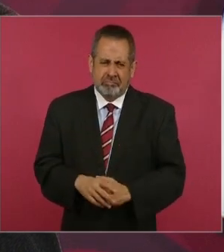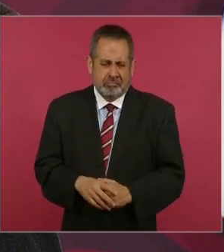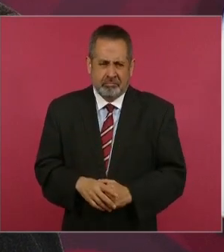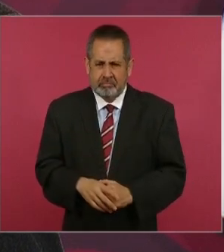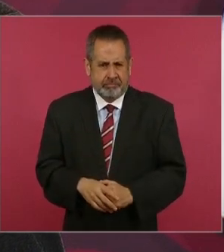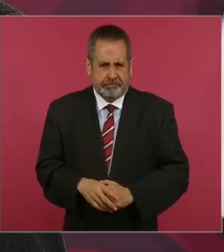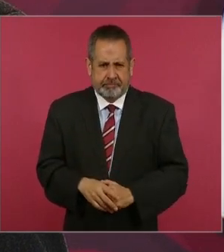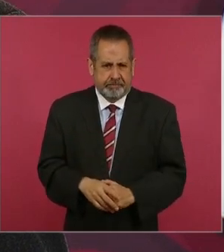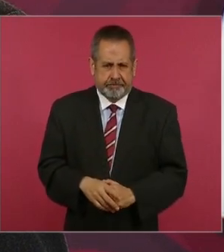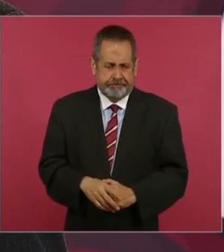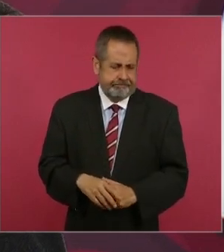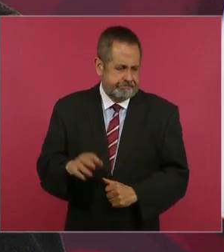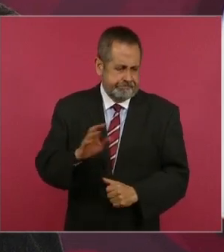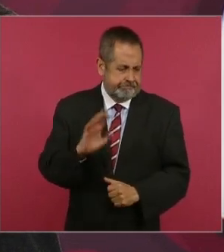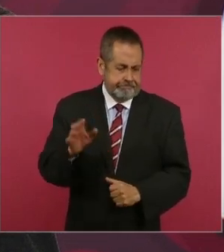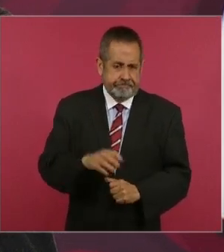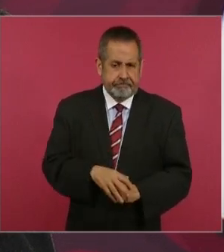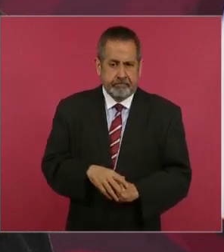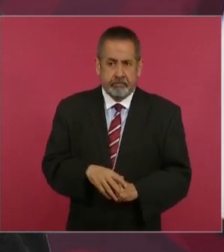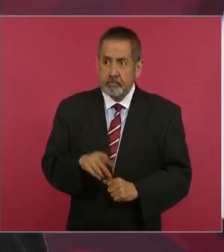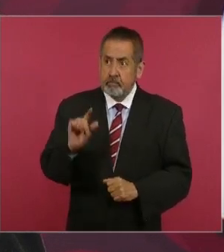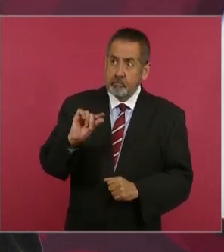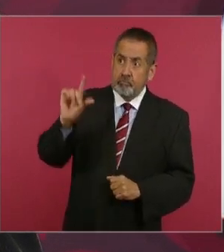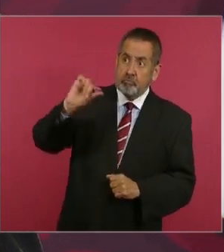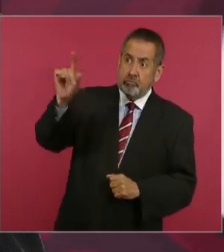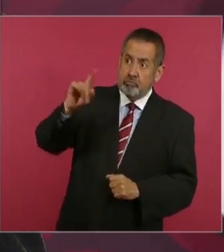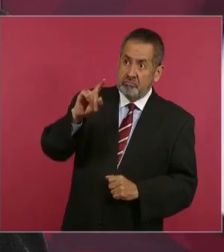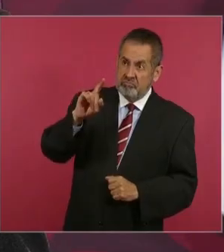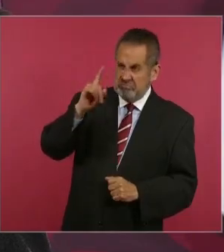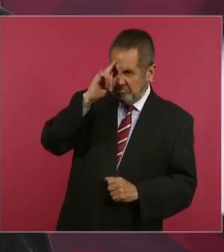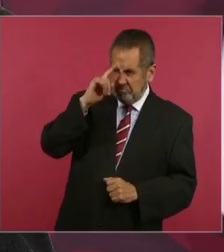y mucho menos a una